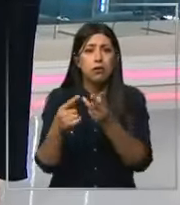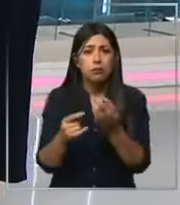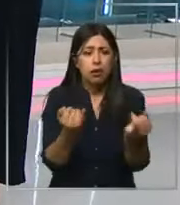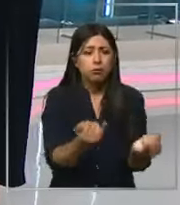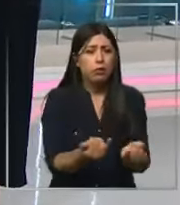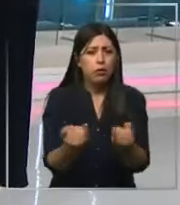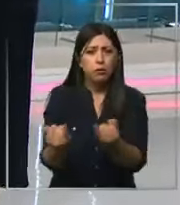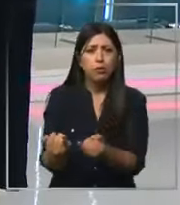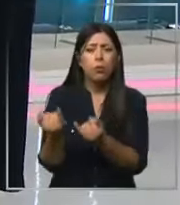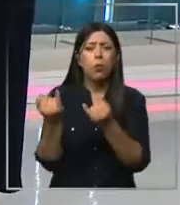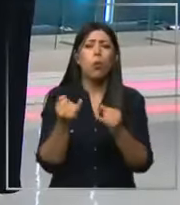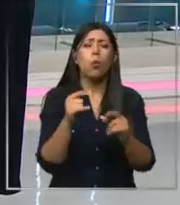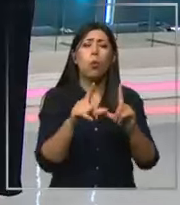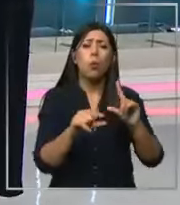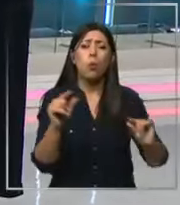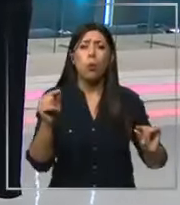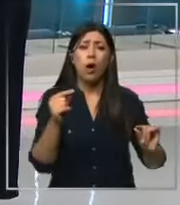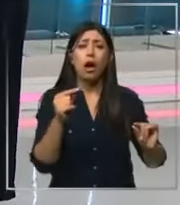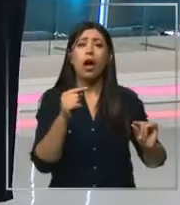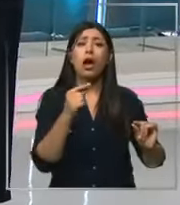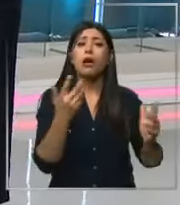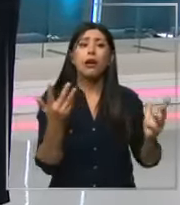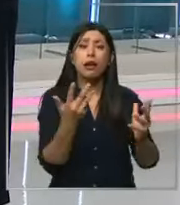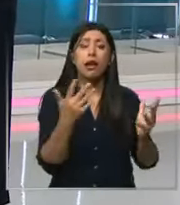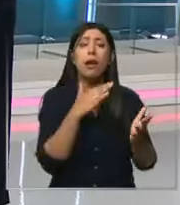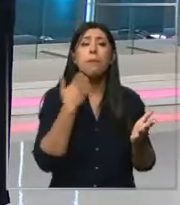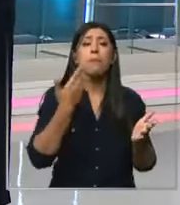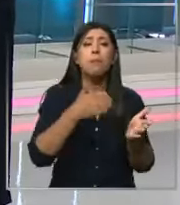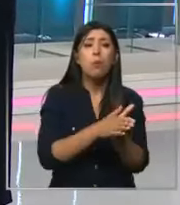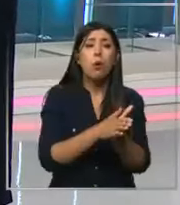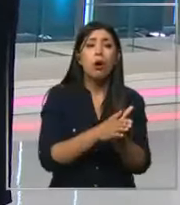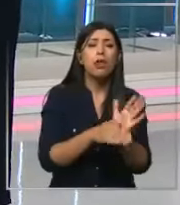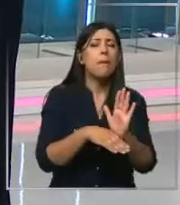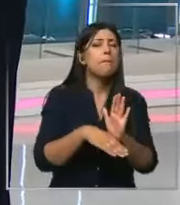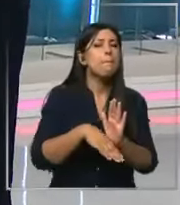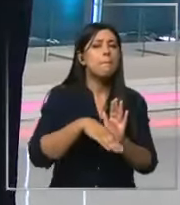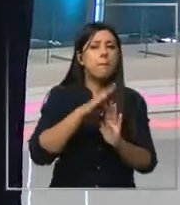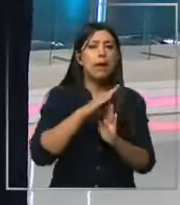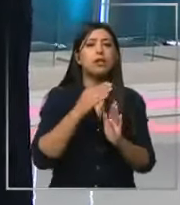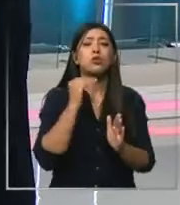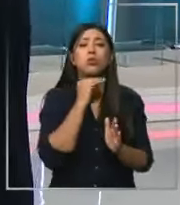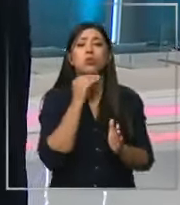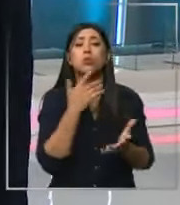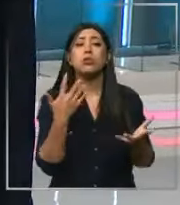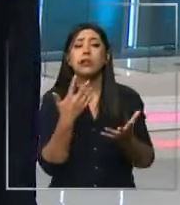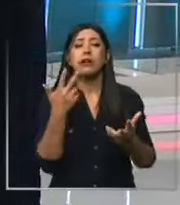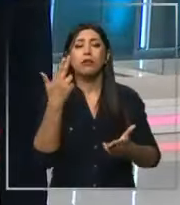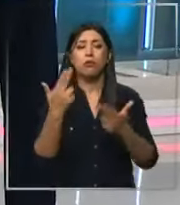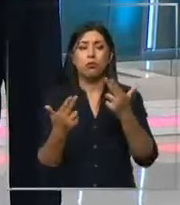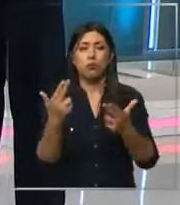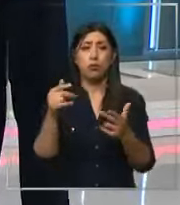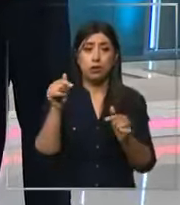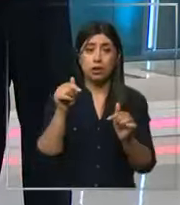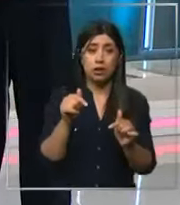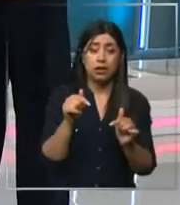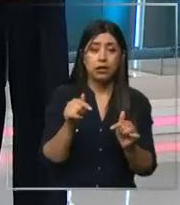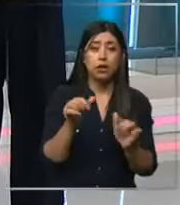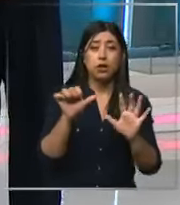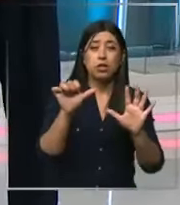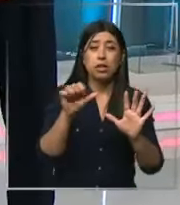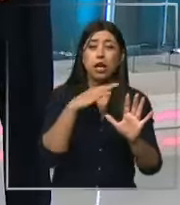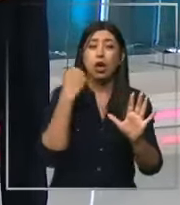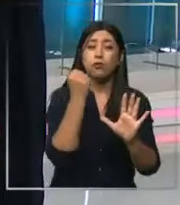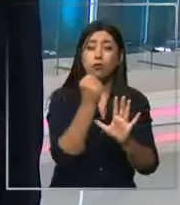en evidencia el aumento de las muertes provocadas por el uso de armas de fuego. Lo más preocupante es que en ninguno de estos 6 homicidios